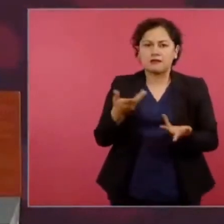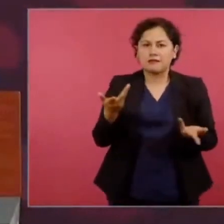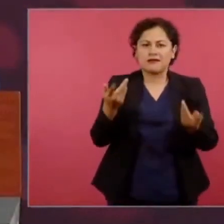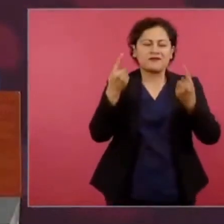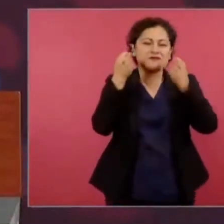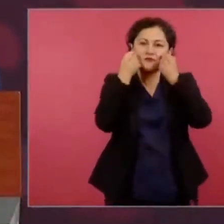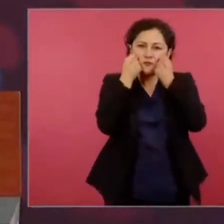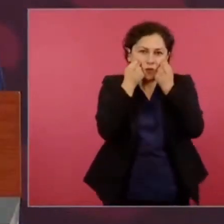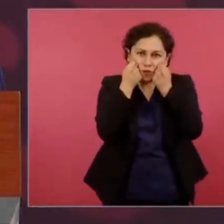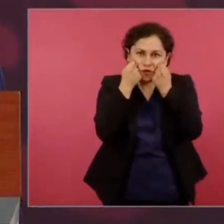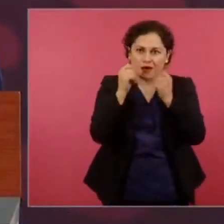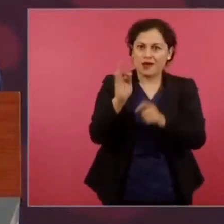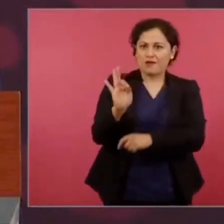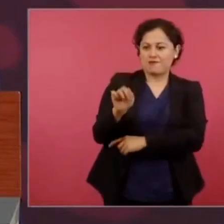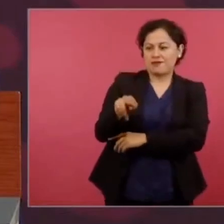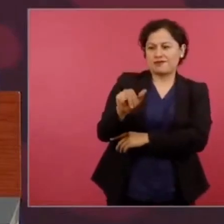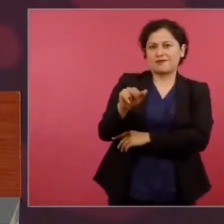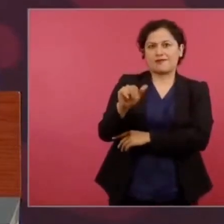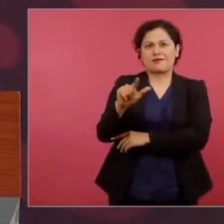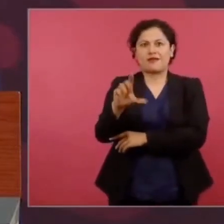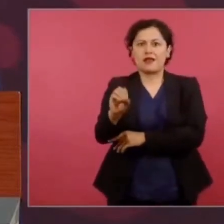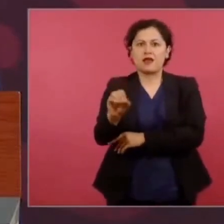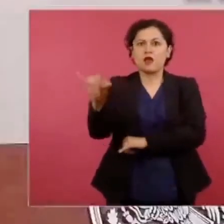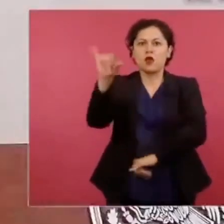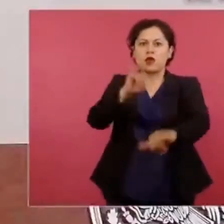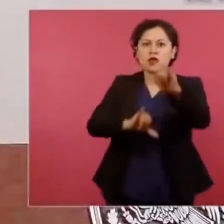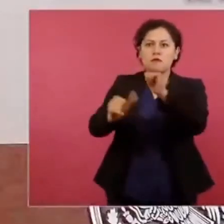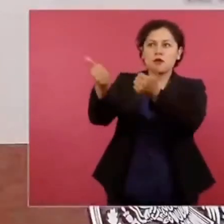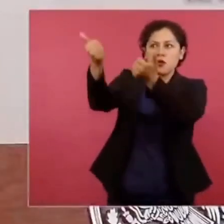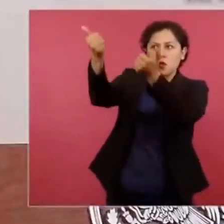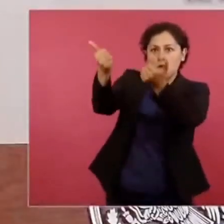o los químicos para la elaboración del fentanilo,